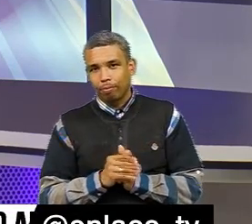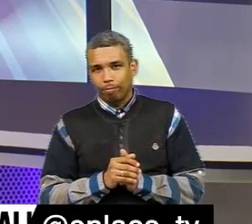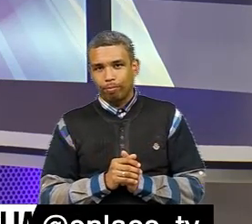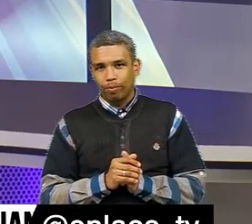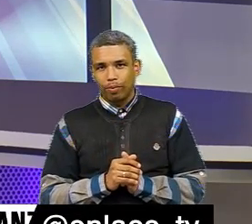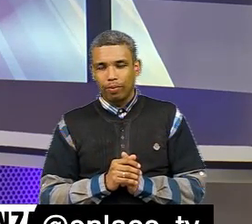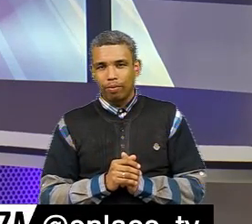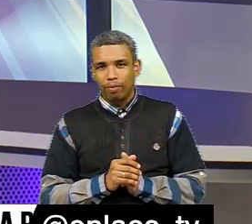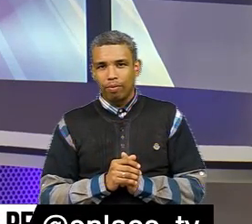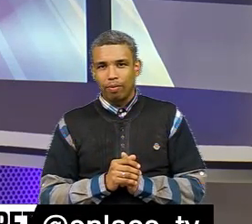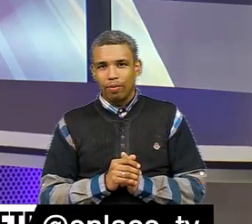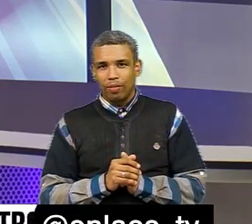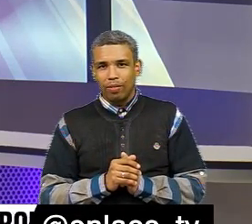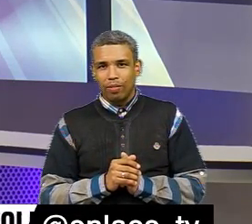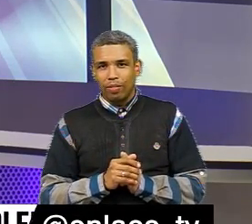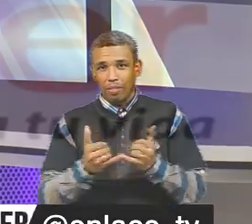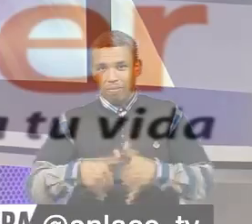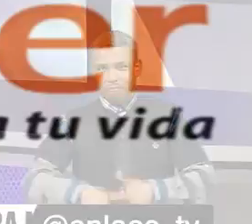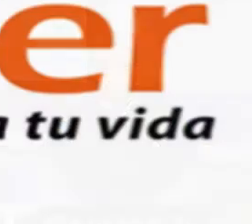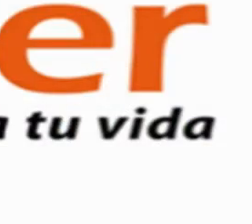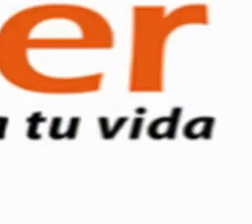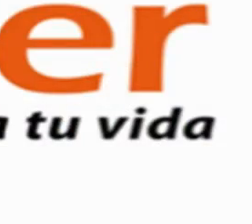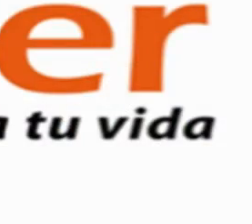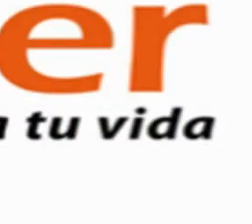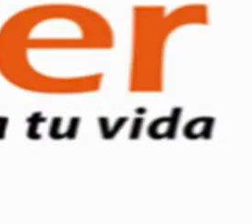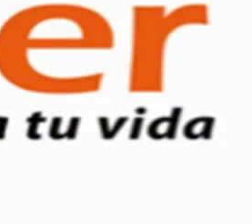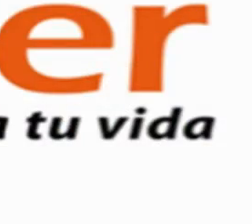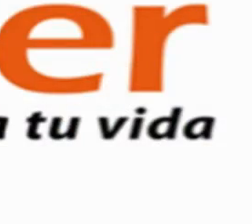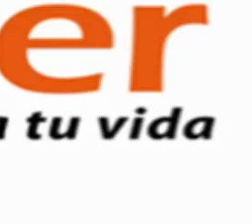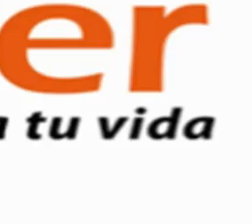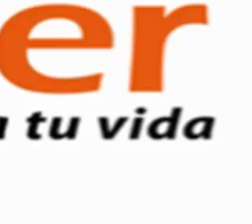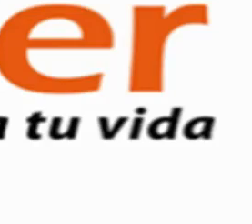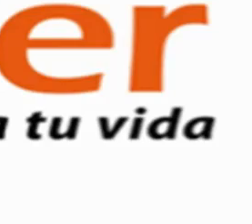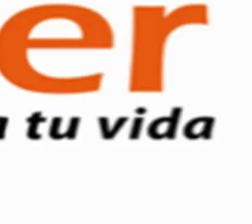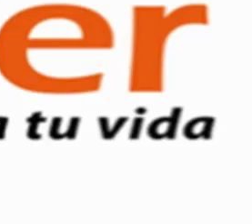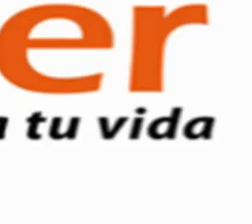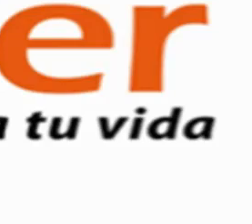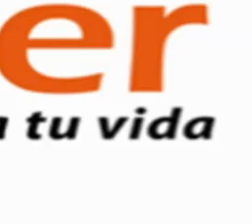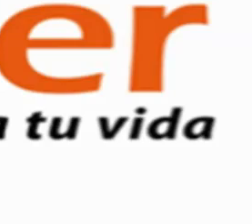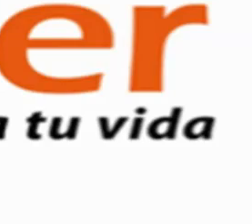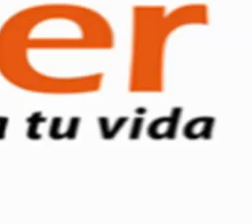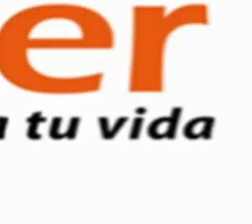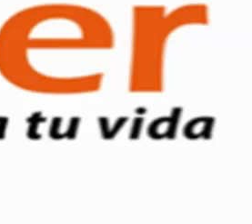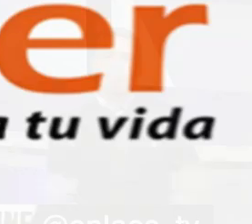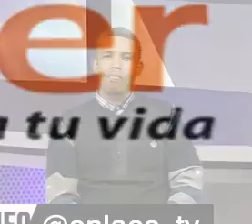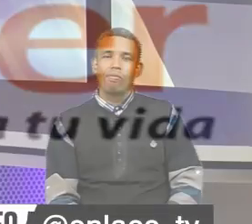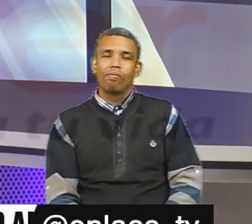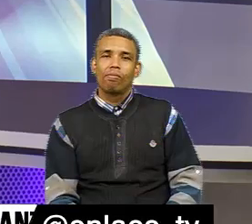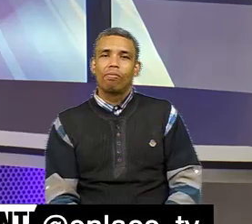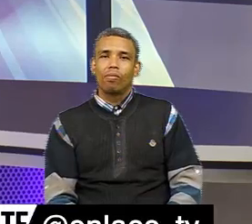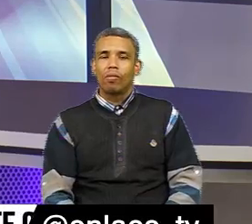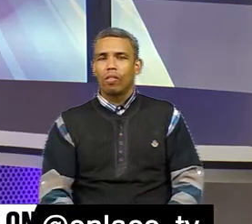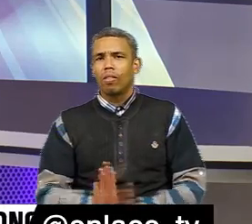ciudad y región. Antes de despedirnos, les recuerdo, Materiales Eléctricos, Electrofer, ilumina tu vida. No olviden nuestra